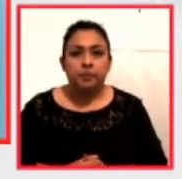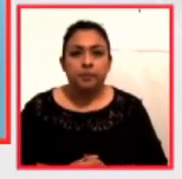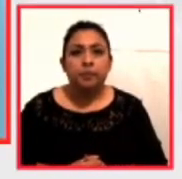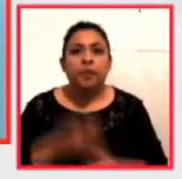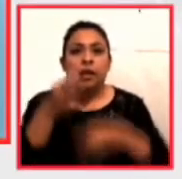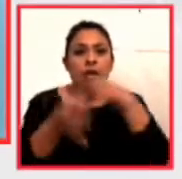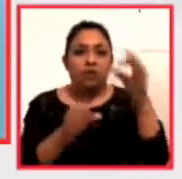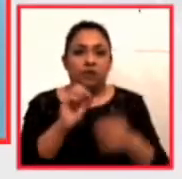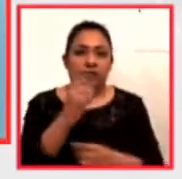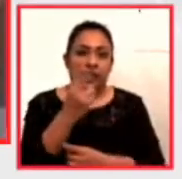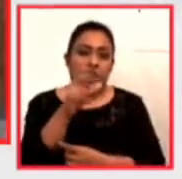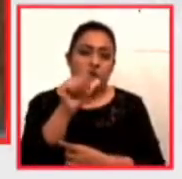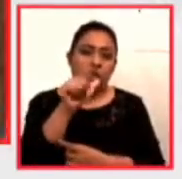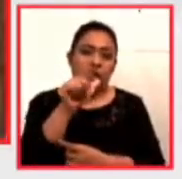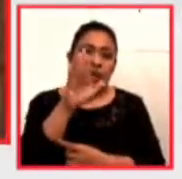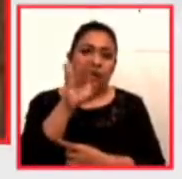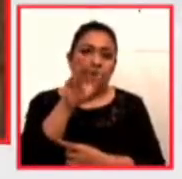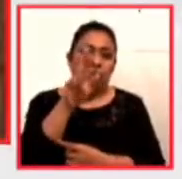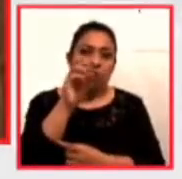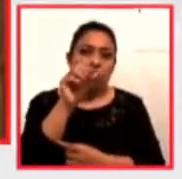Noticias 22, Alberto Aranda.